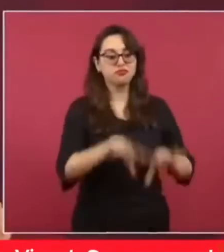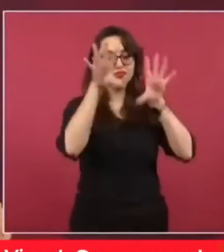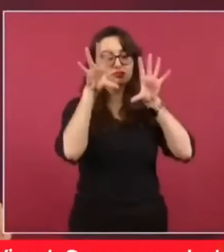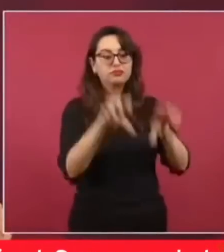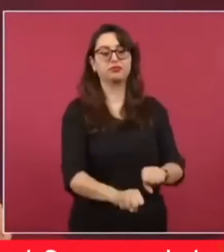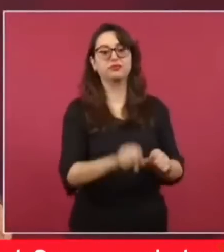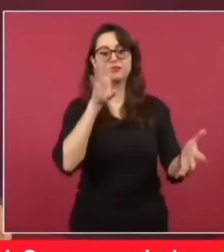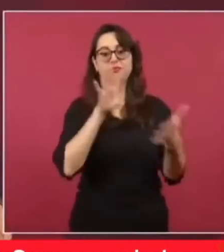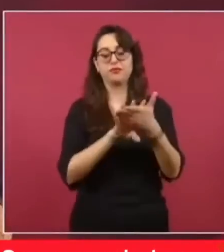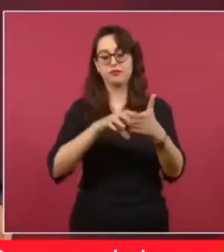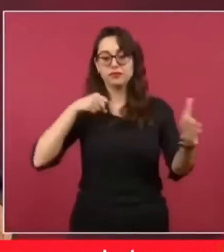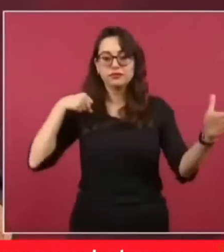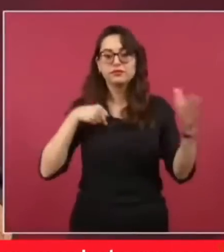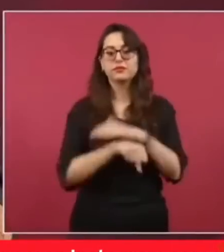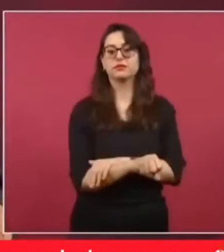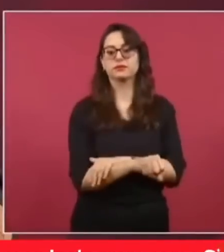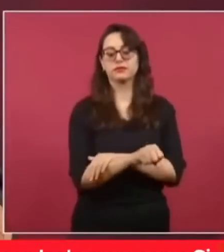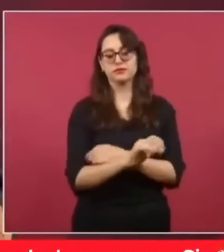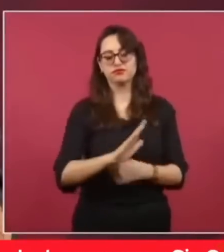señalar